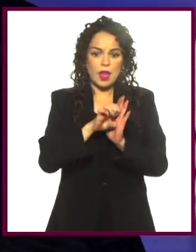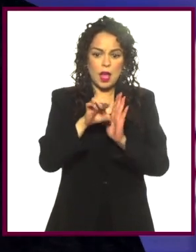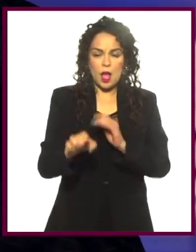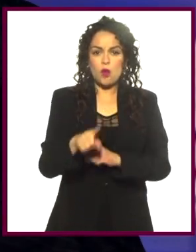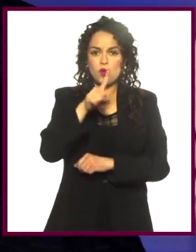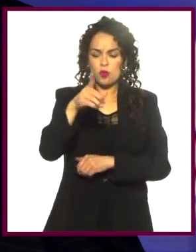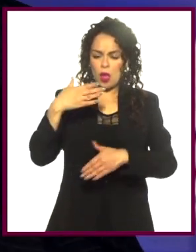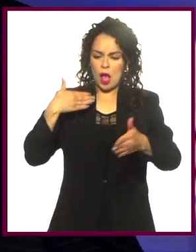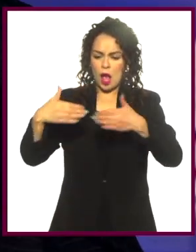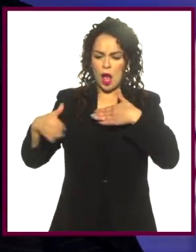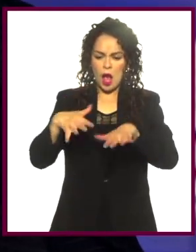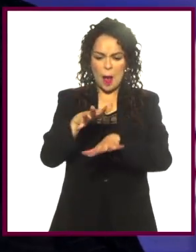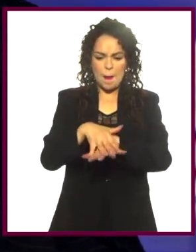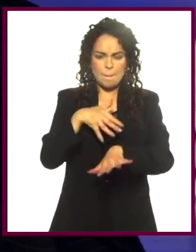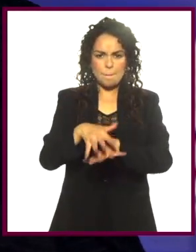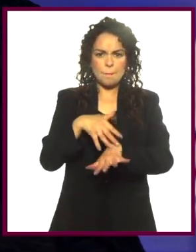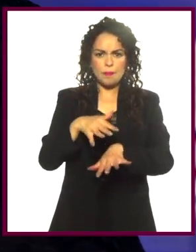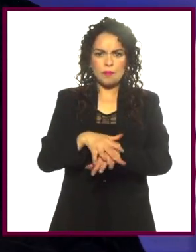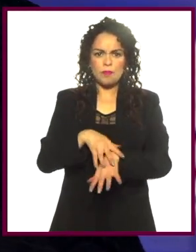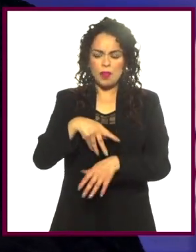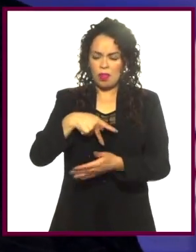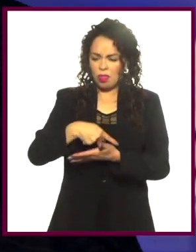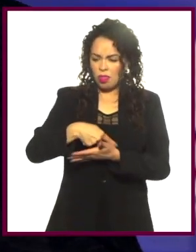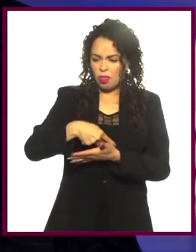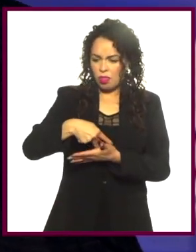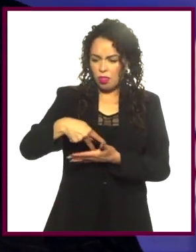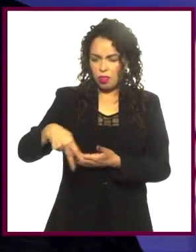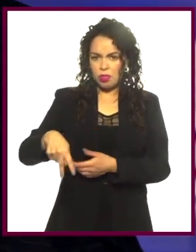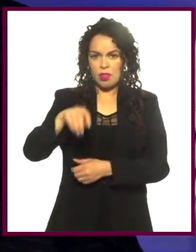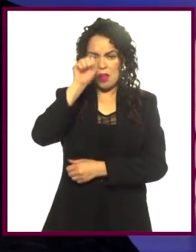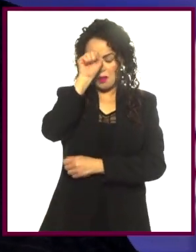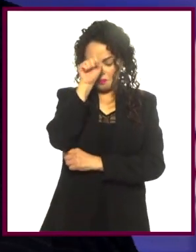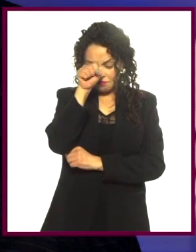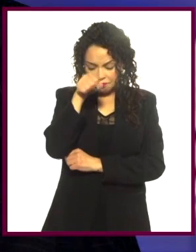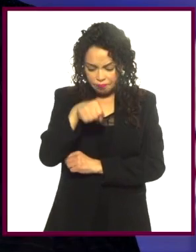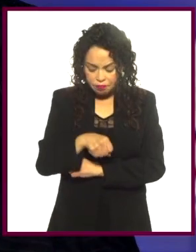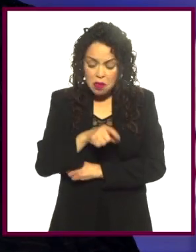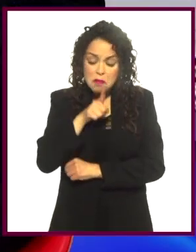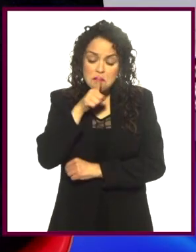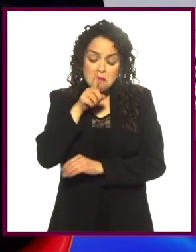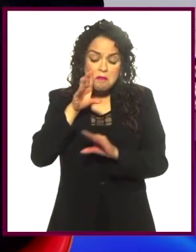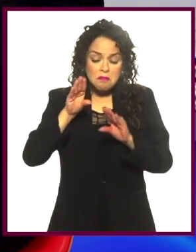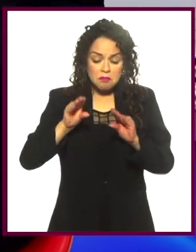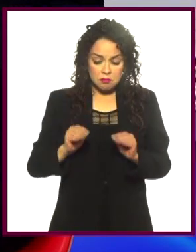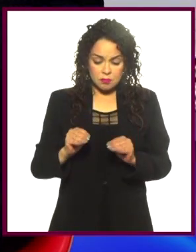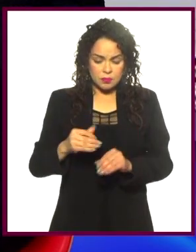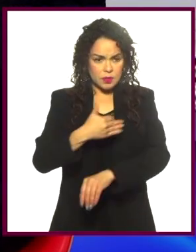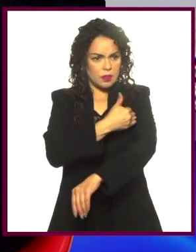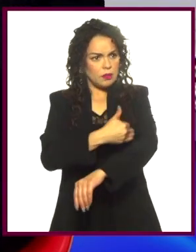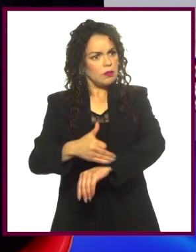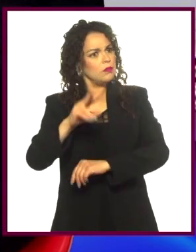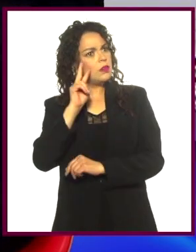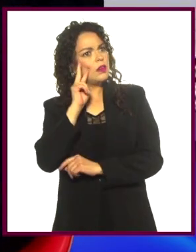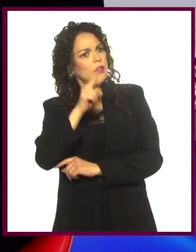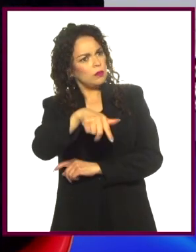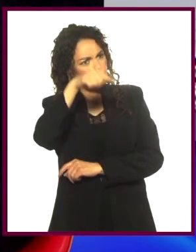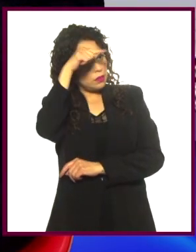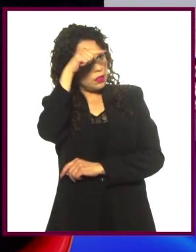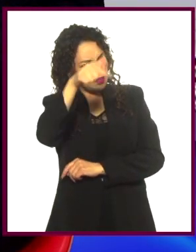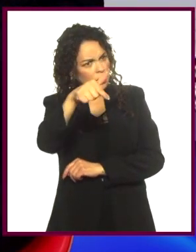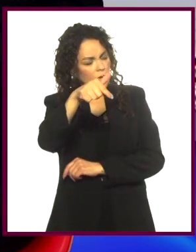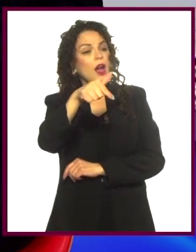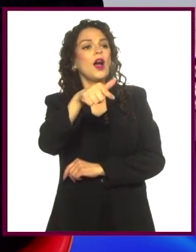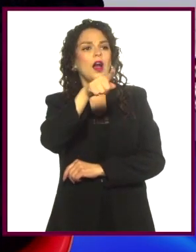arrastrando los pies, con la cabeza agachada y no dijera nada, Cuando su familia lo viera, sabría que usted